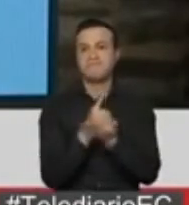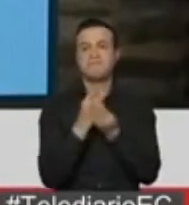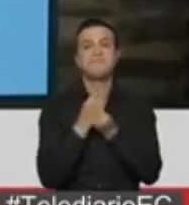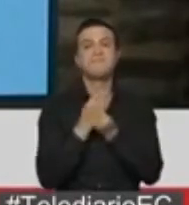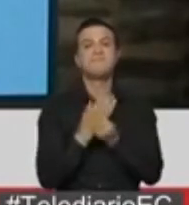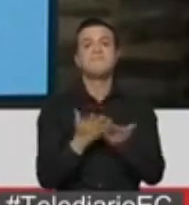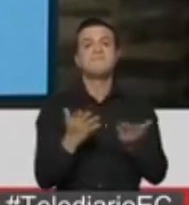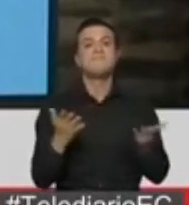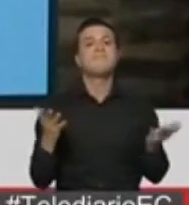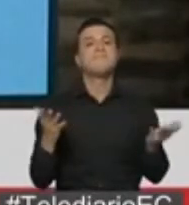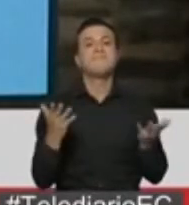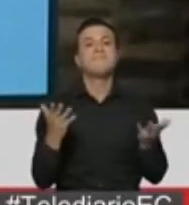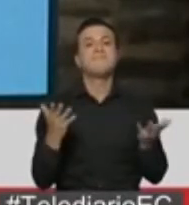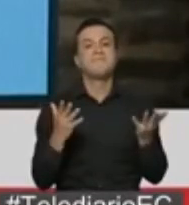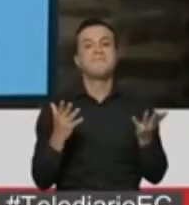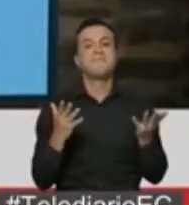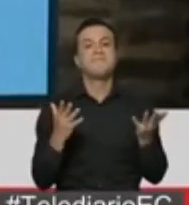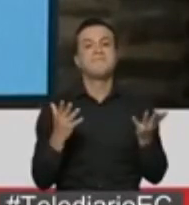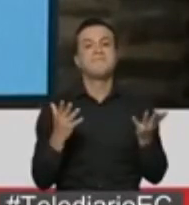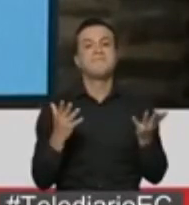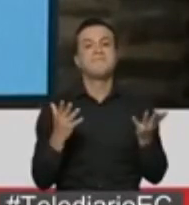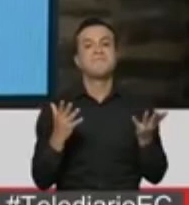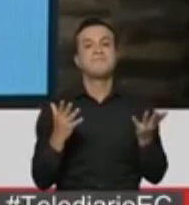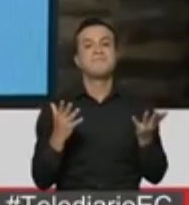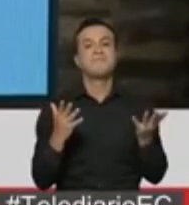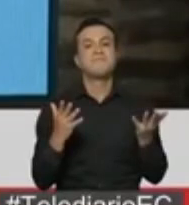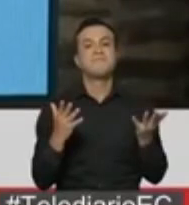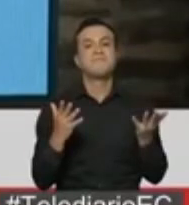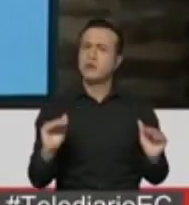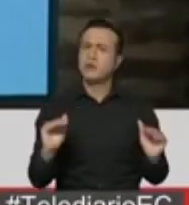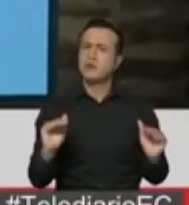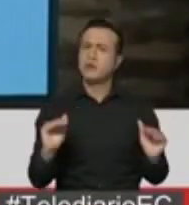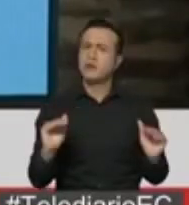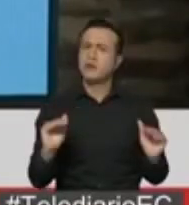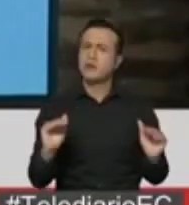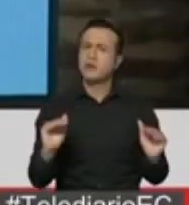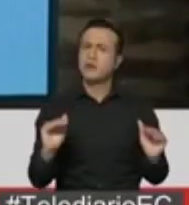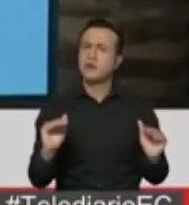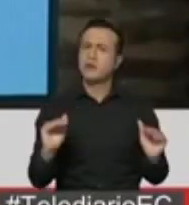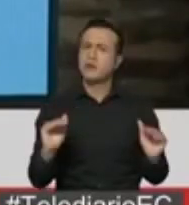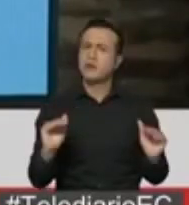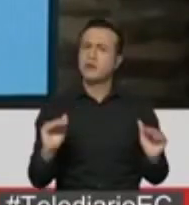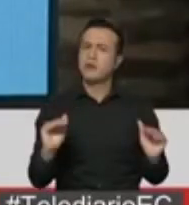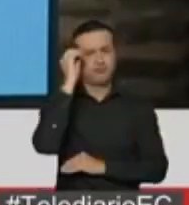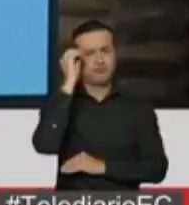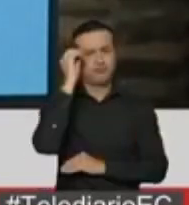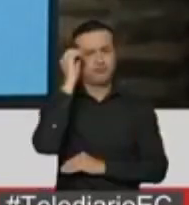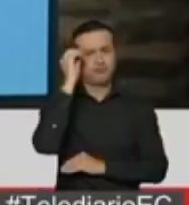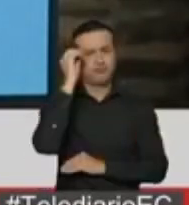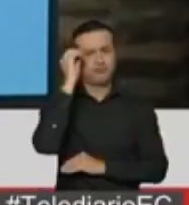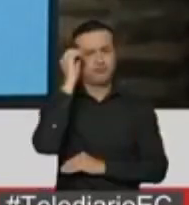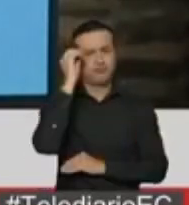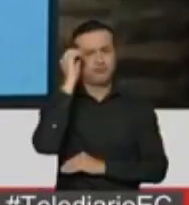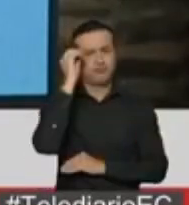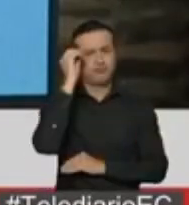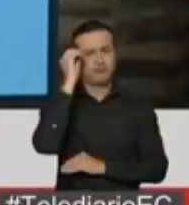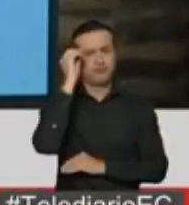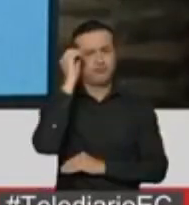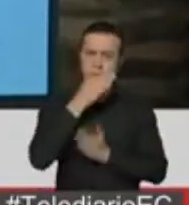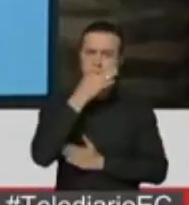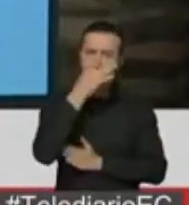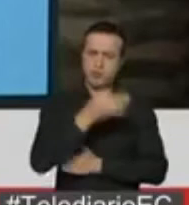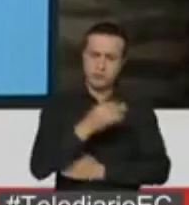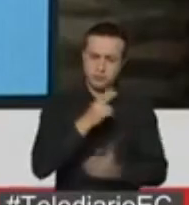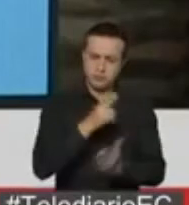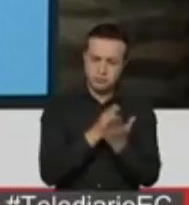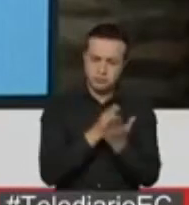escogiendo a personas de extraordinaria calidad en cuanto a su capacidad intelectual, en cuanto a su rectitud, a su honestidad,